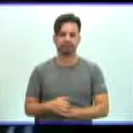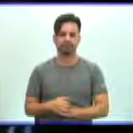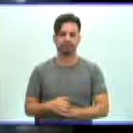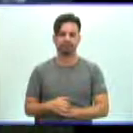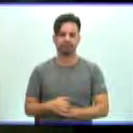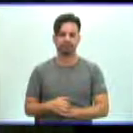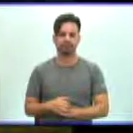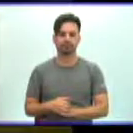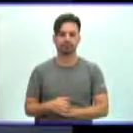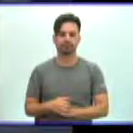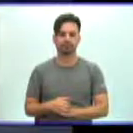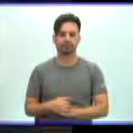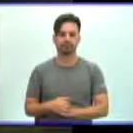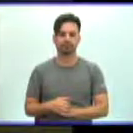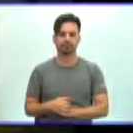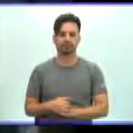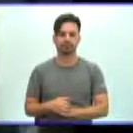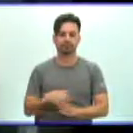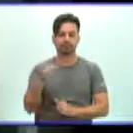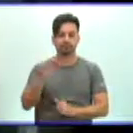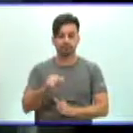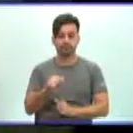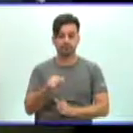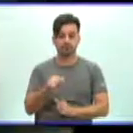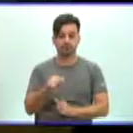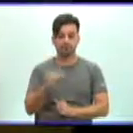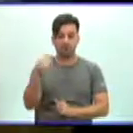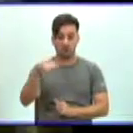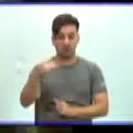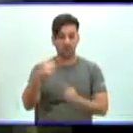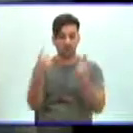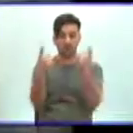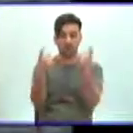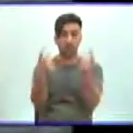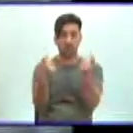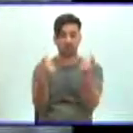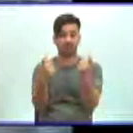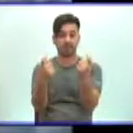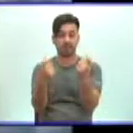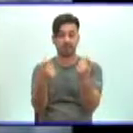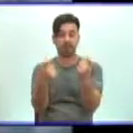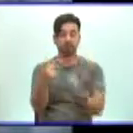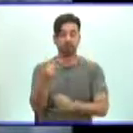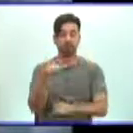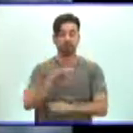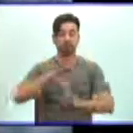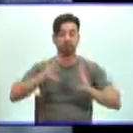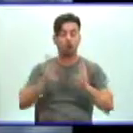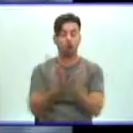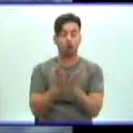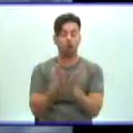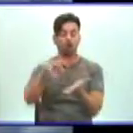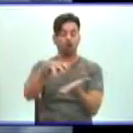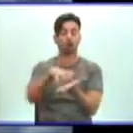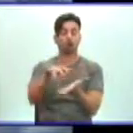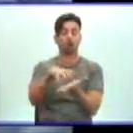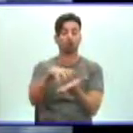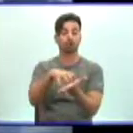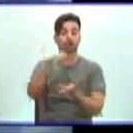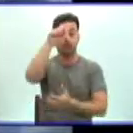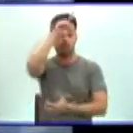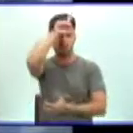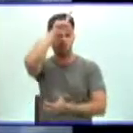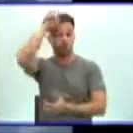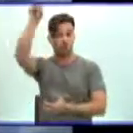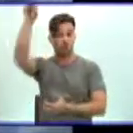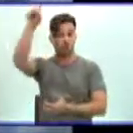Sería suficiente para satisfacer las necesidades energéticas de Nueva York durante 2 meses si la pudiéramos controlar. Existe el dicho,